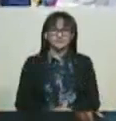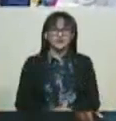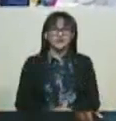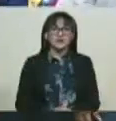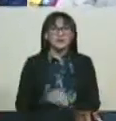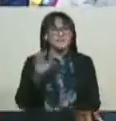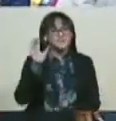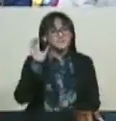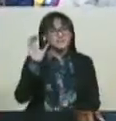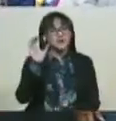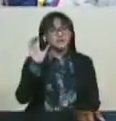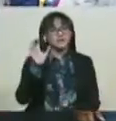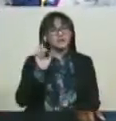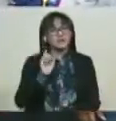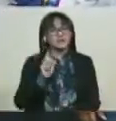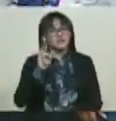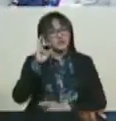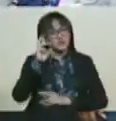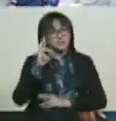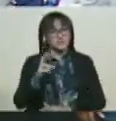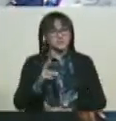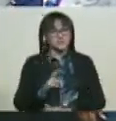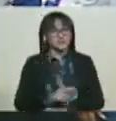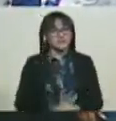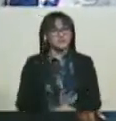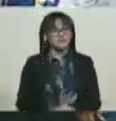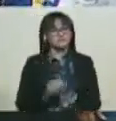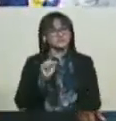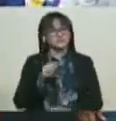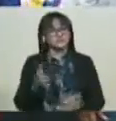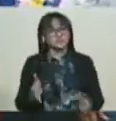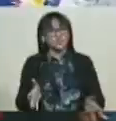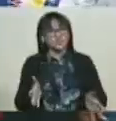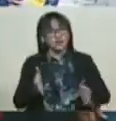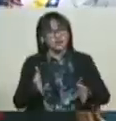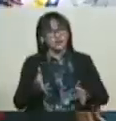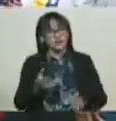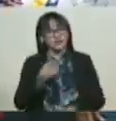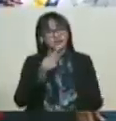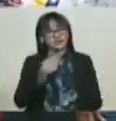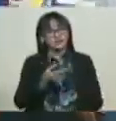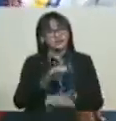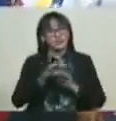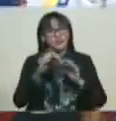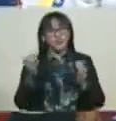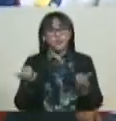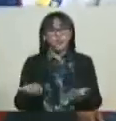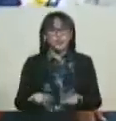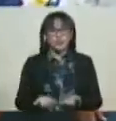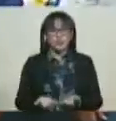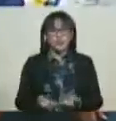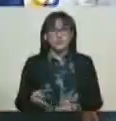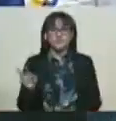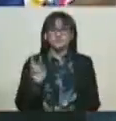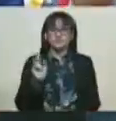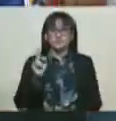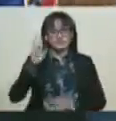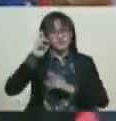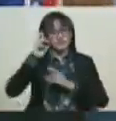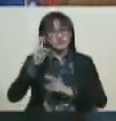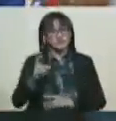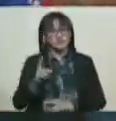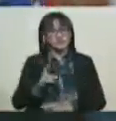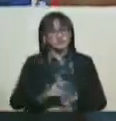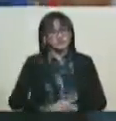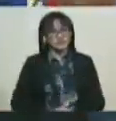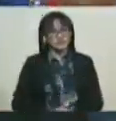merece respeto y vamos a ganar para decirle al mundo a venezuela se respeta